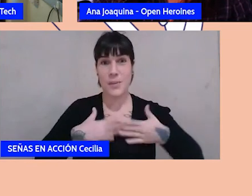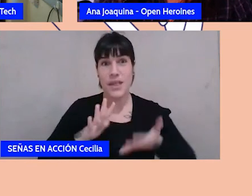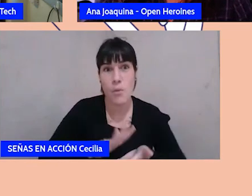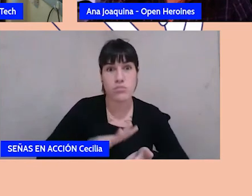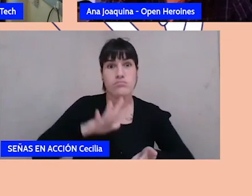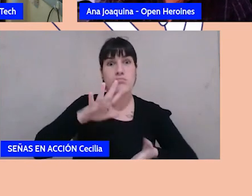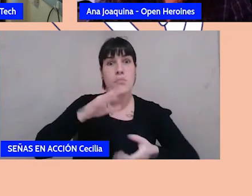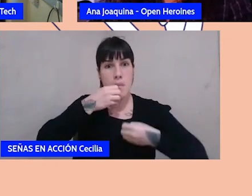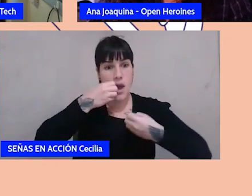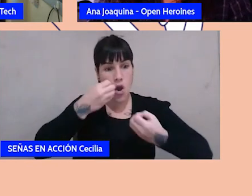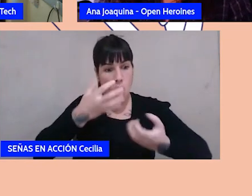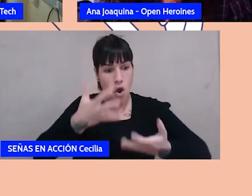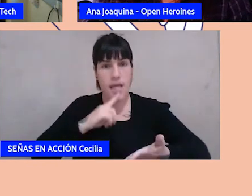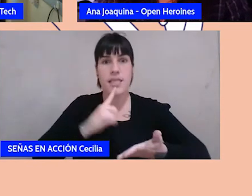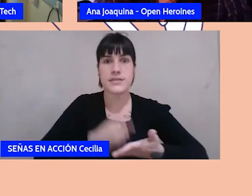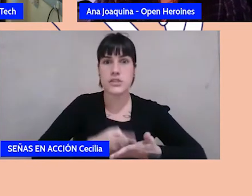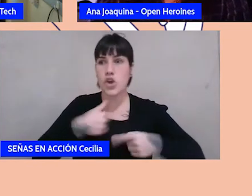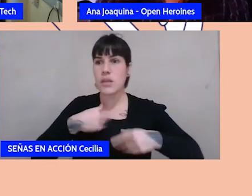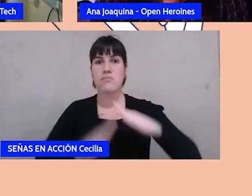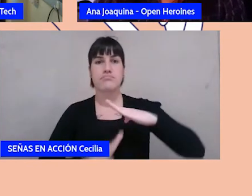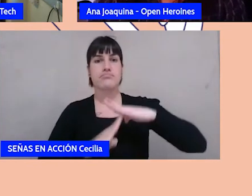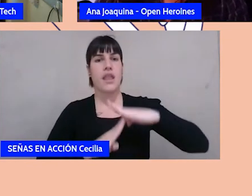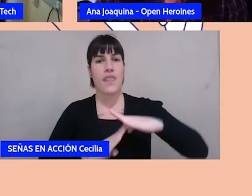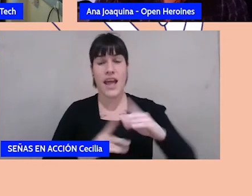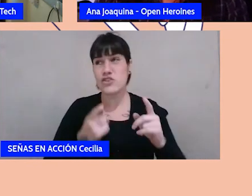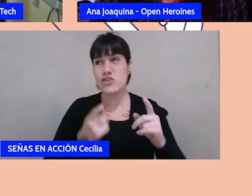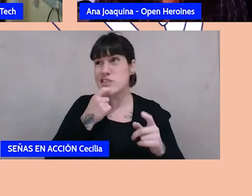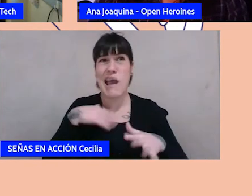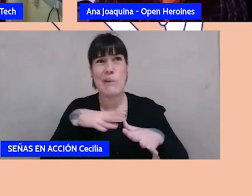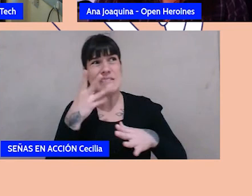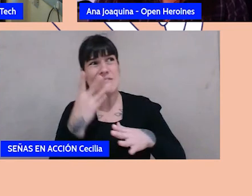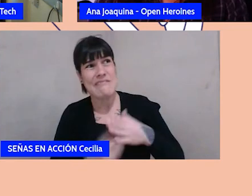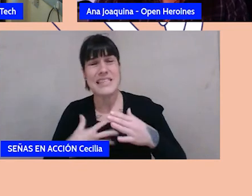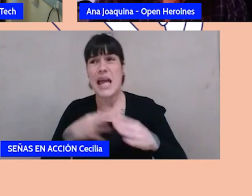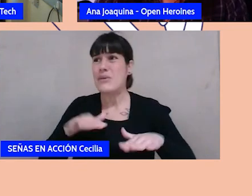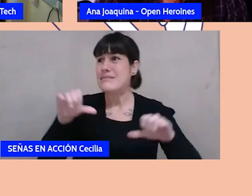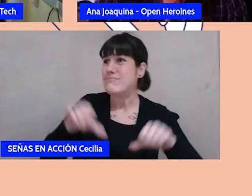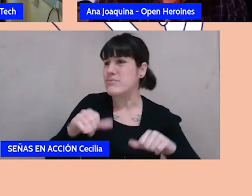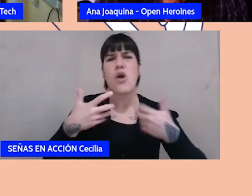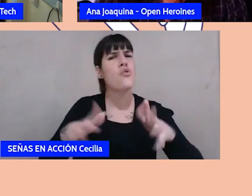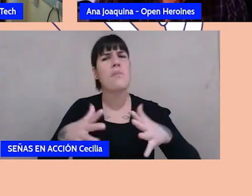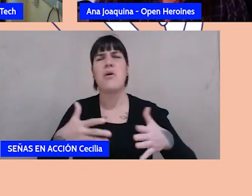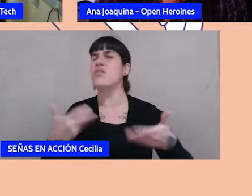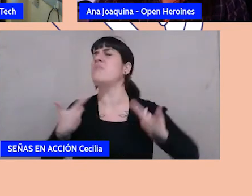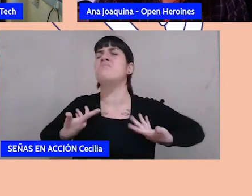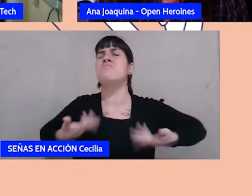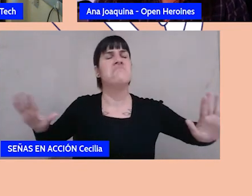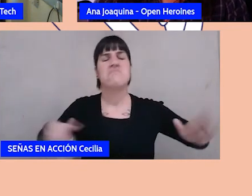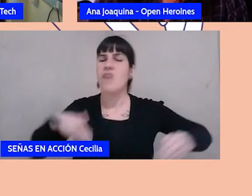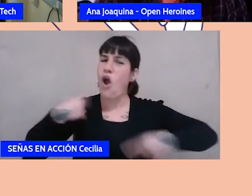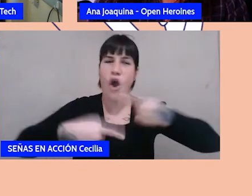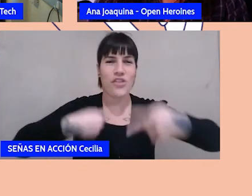Y aunque haya caídas, bueno, levantarnos y seguir adelante. Entonces, pues, Quiero agradecerles muchísimo por